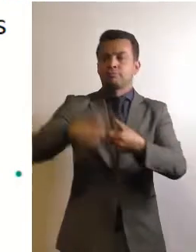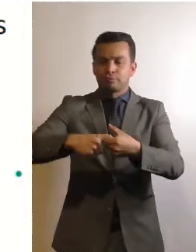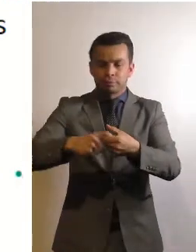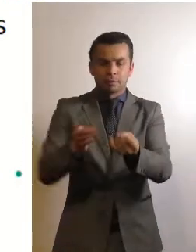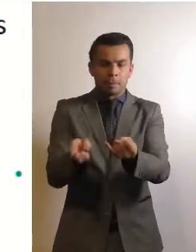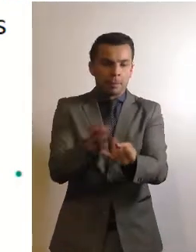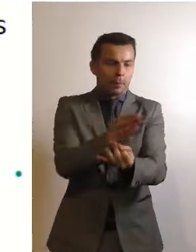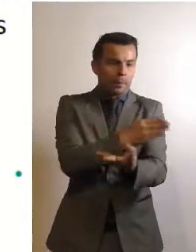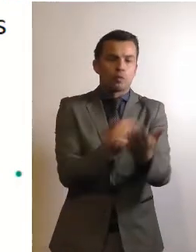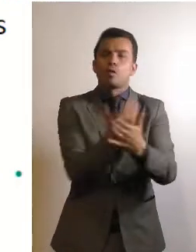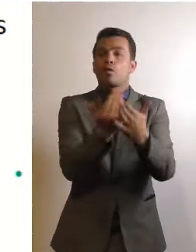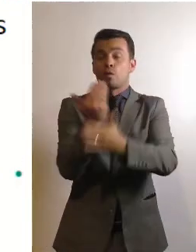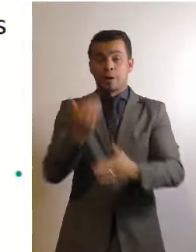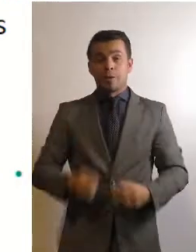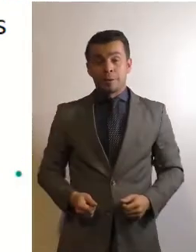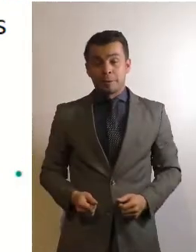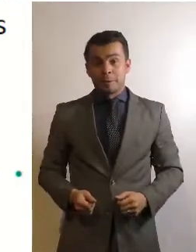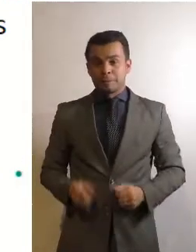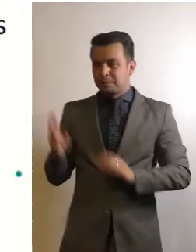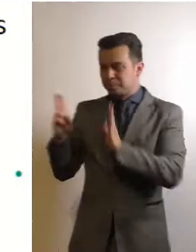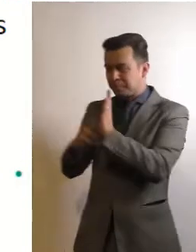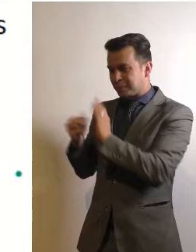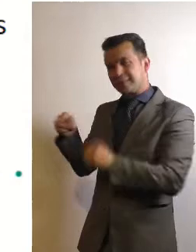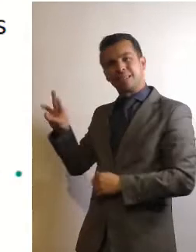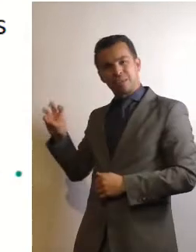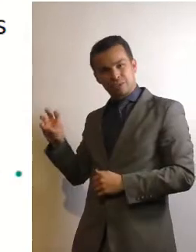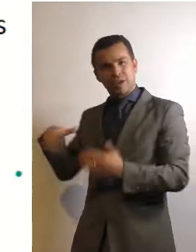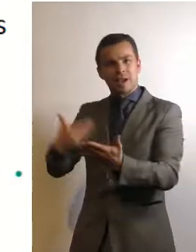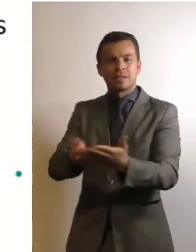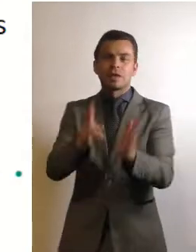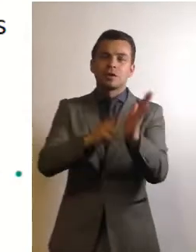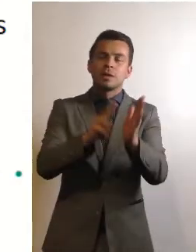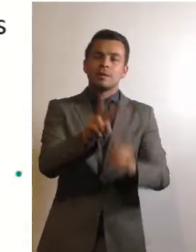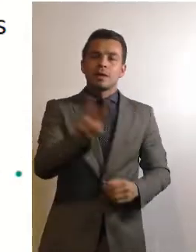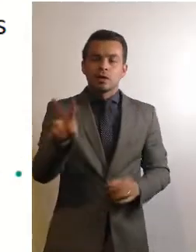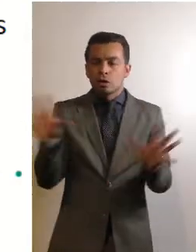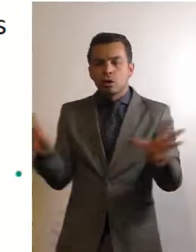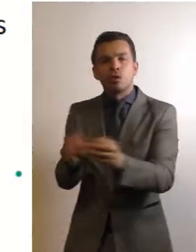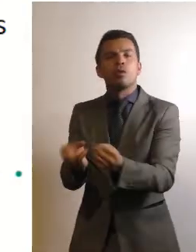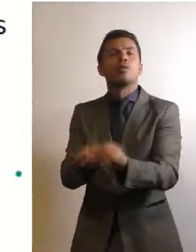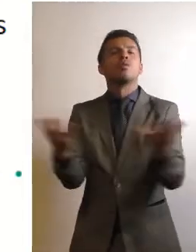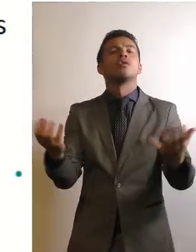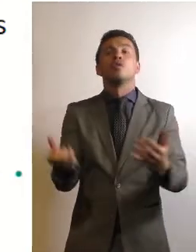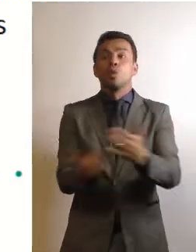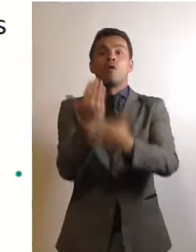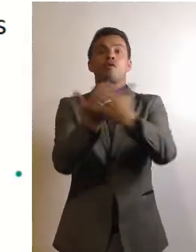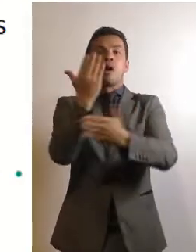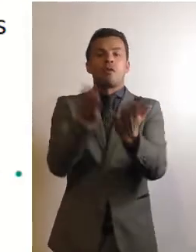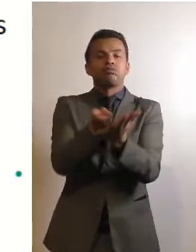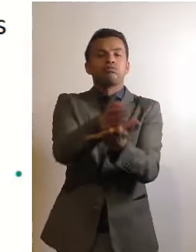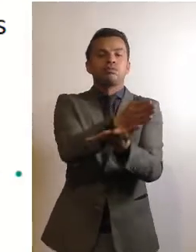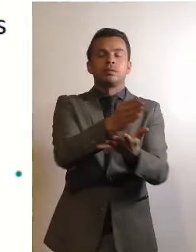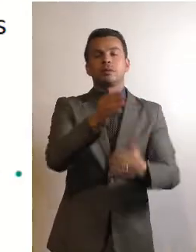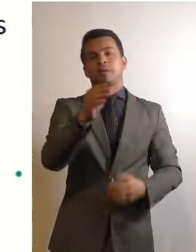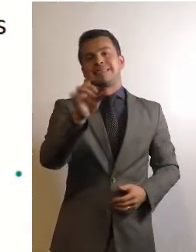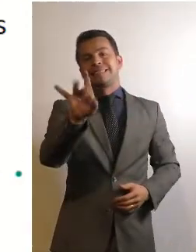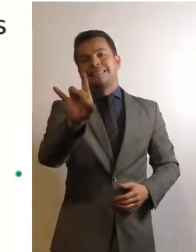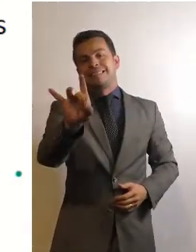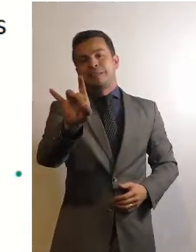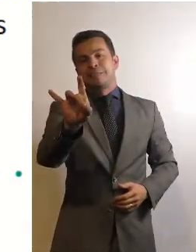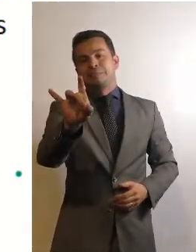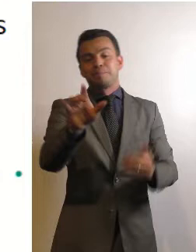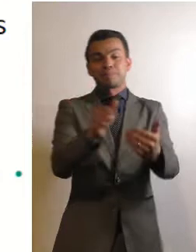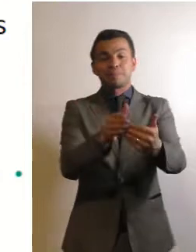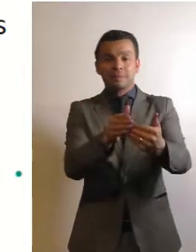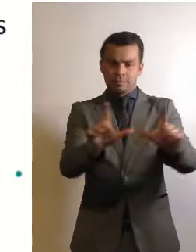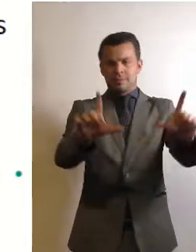De tal forma que tenemos del 2018 al 2022 15 programas nuevos. De pregrado tenemos pues el